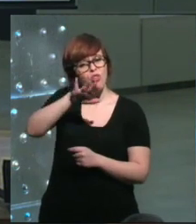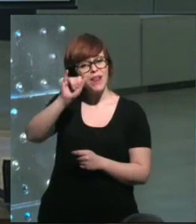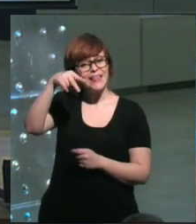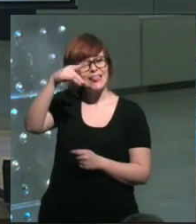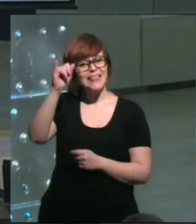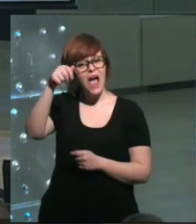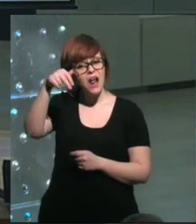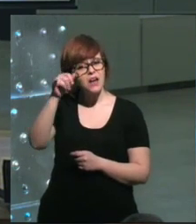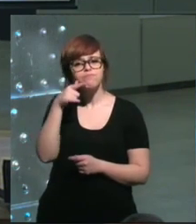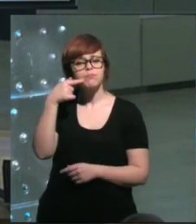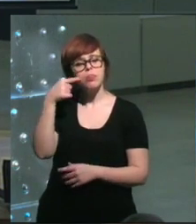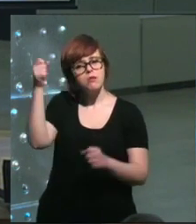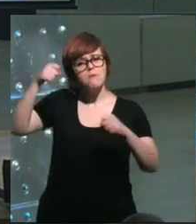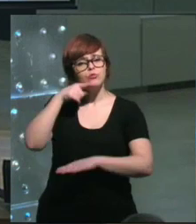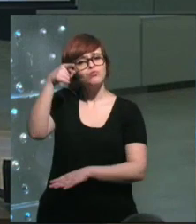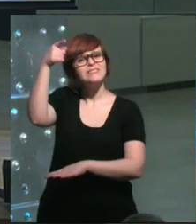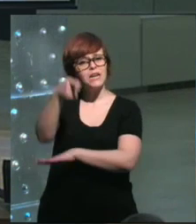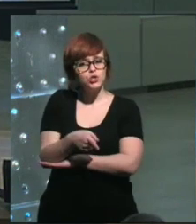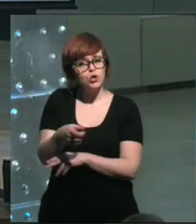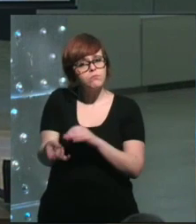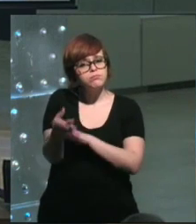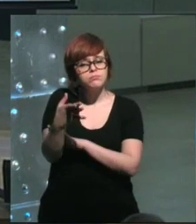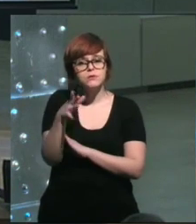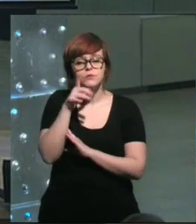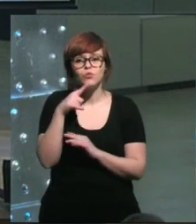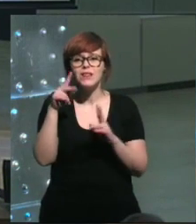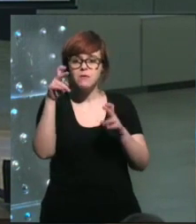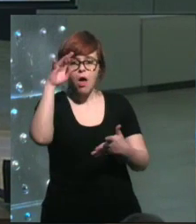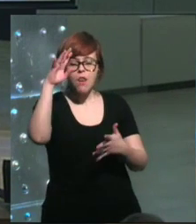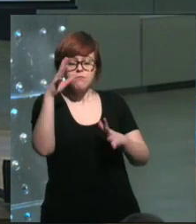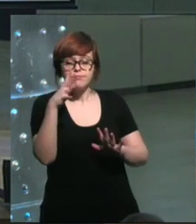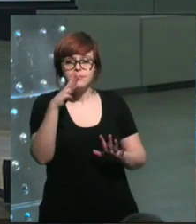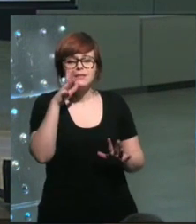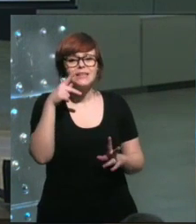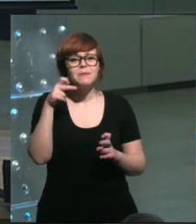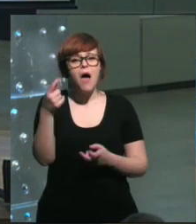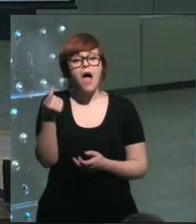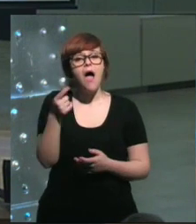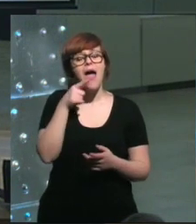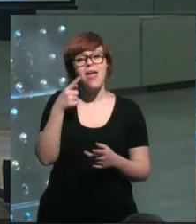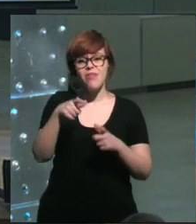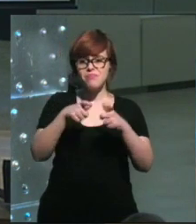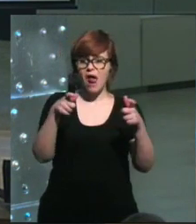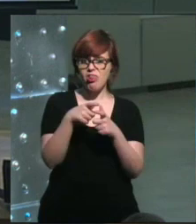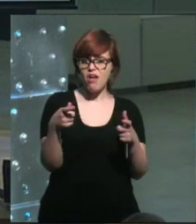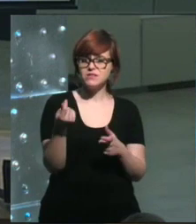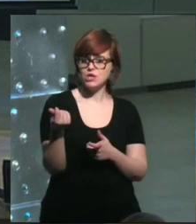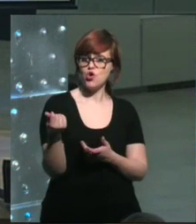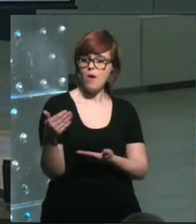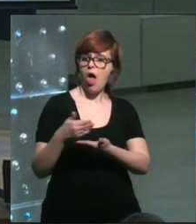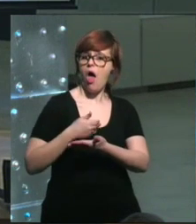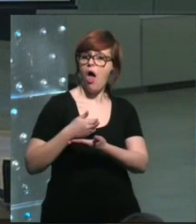Barson se le ocurrió lo que nos pareció una locura en ese momento, la idea de cobrar entradas para que la gente fuese a los mítines